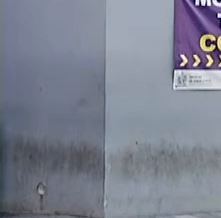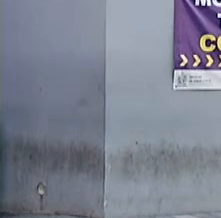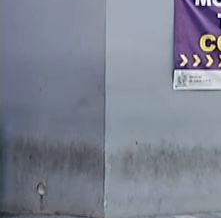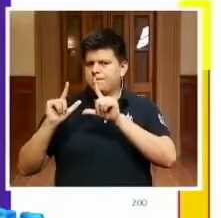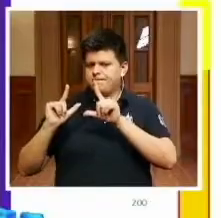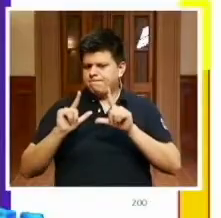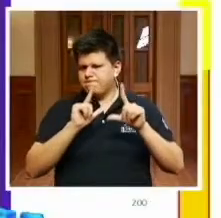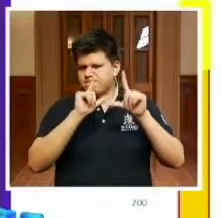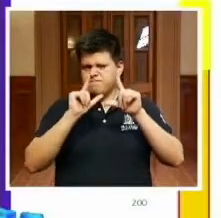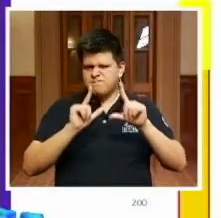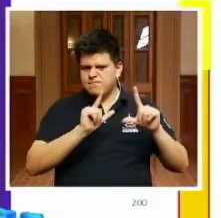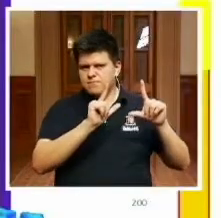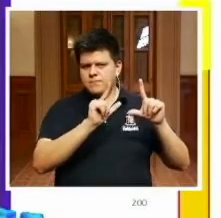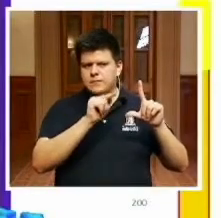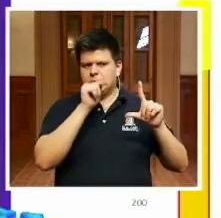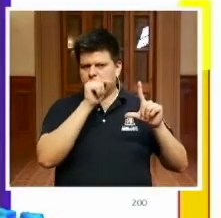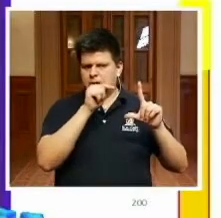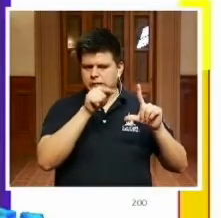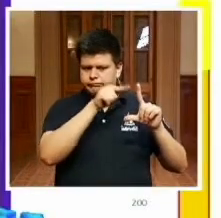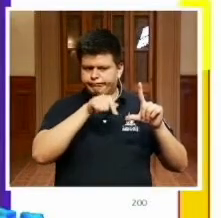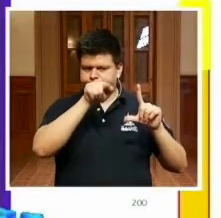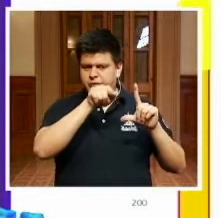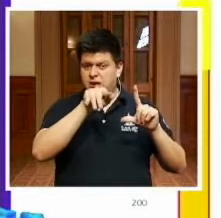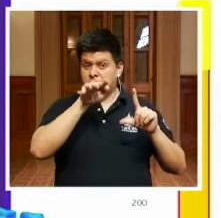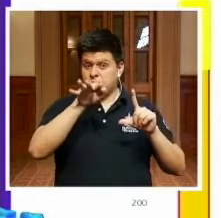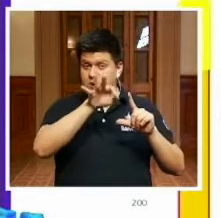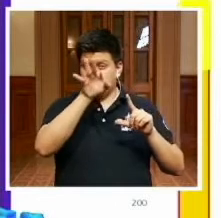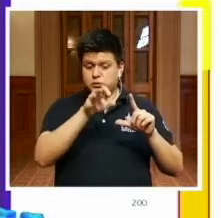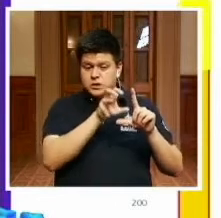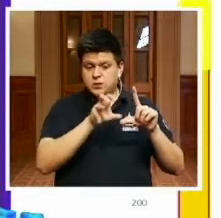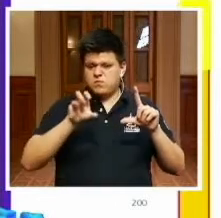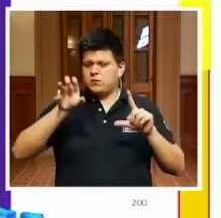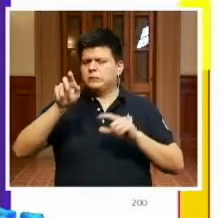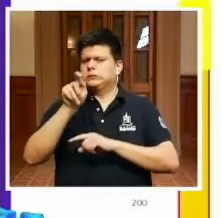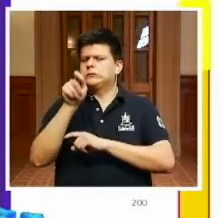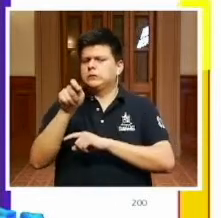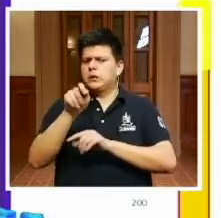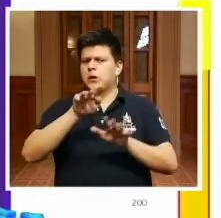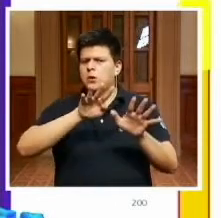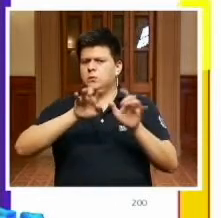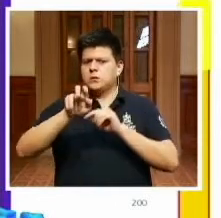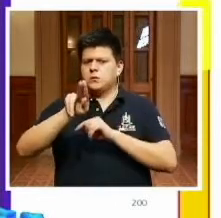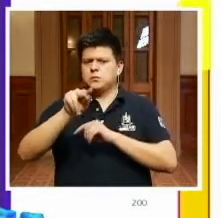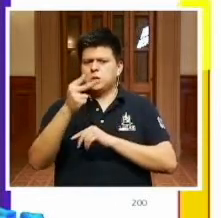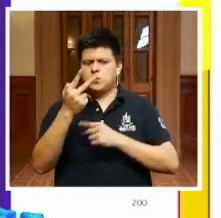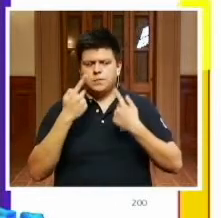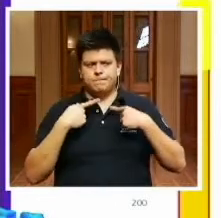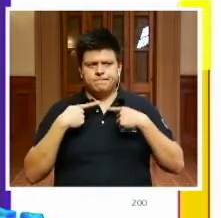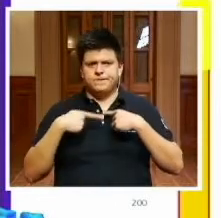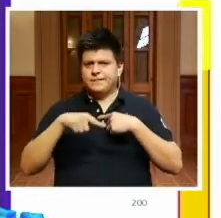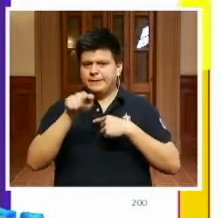hospitales. Ese 19% corresponde a 982 pacientes que